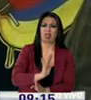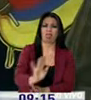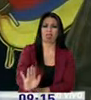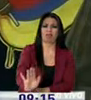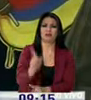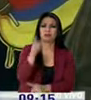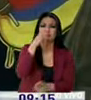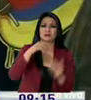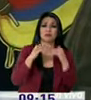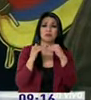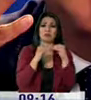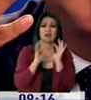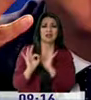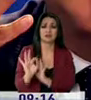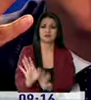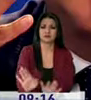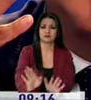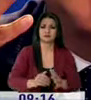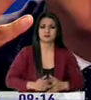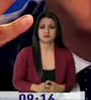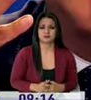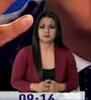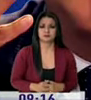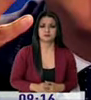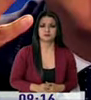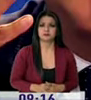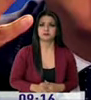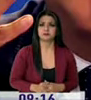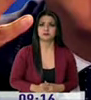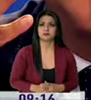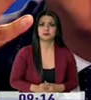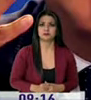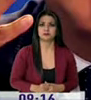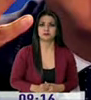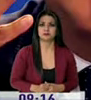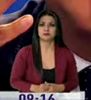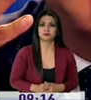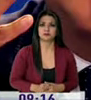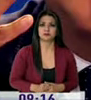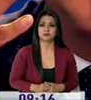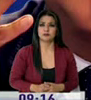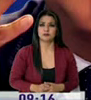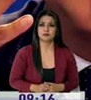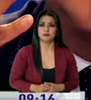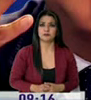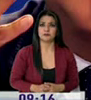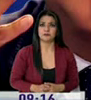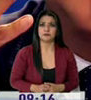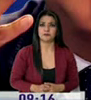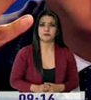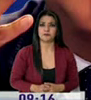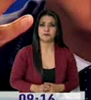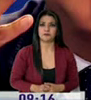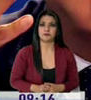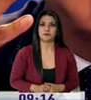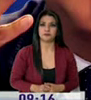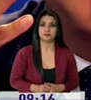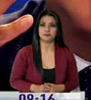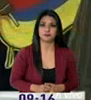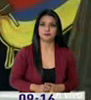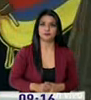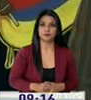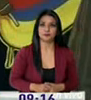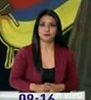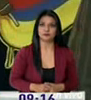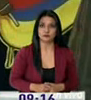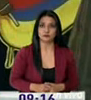una distorsión de la democracia. Consulta popular, la no prescripción de delitos sexuales en contra de niños, niñas y